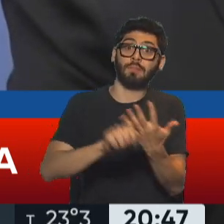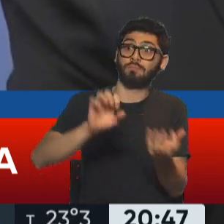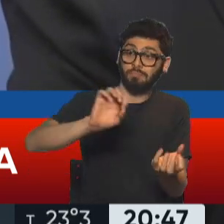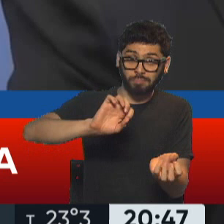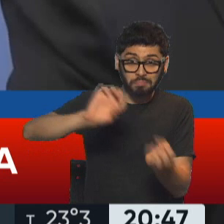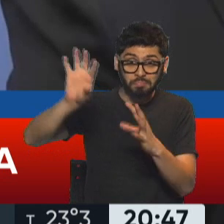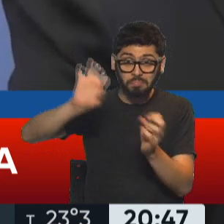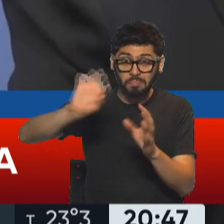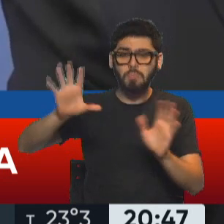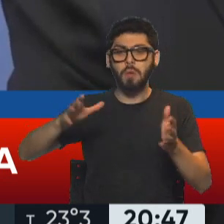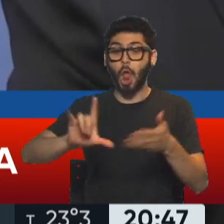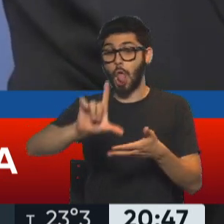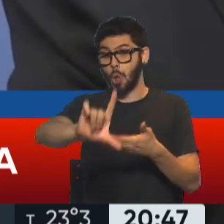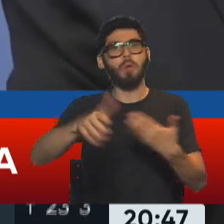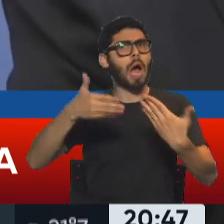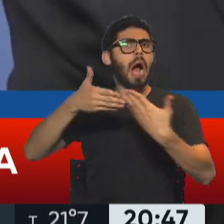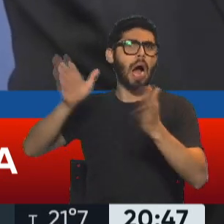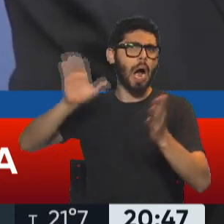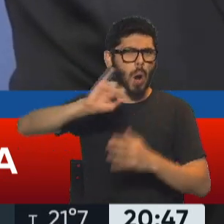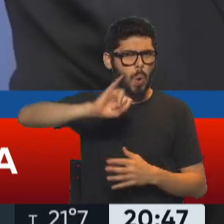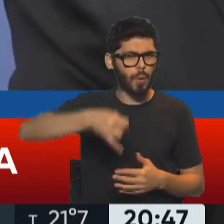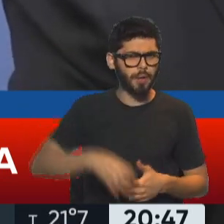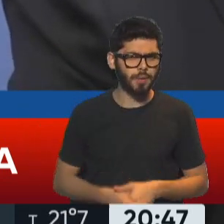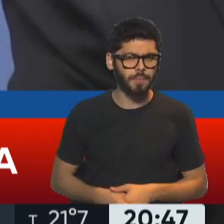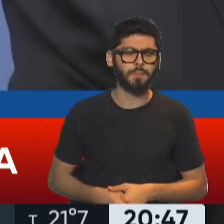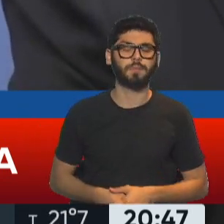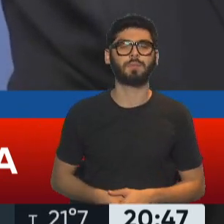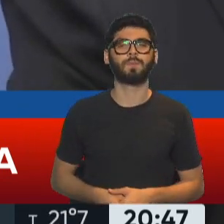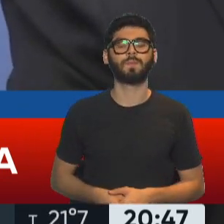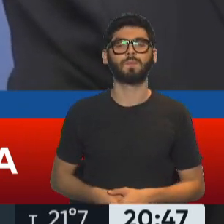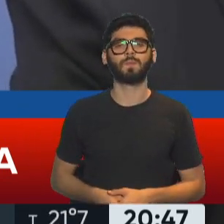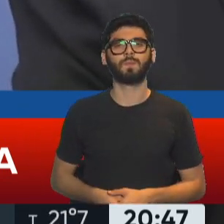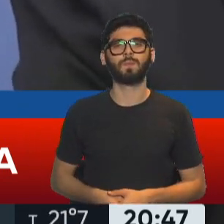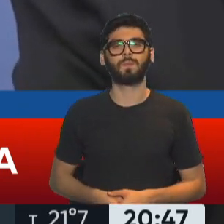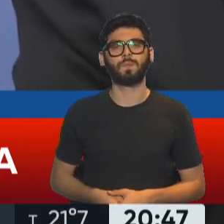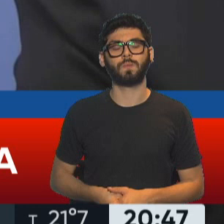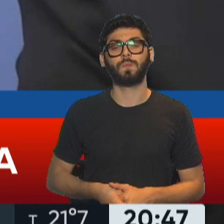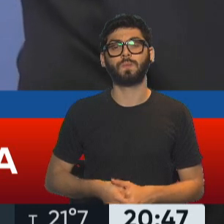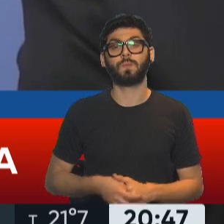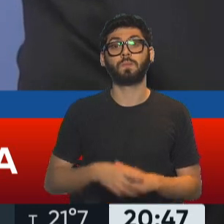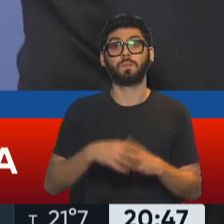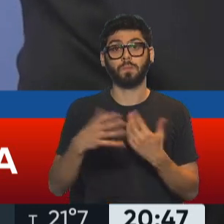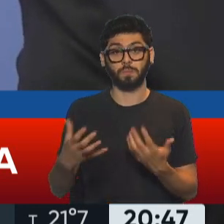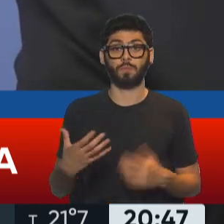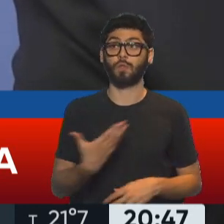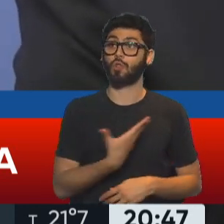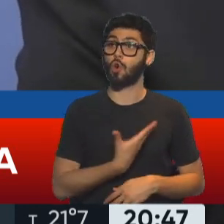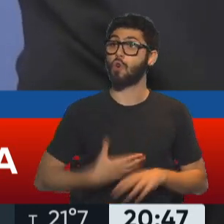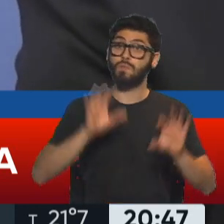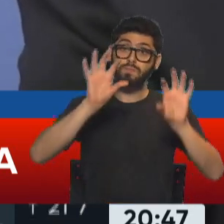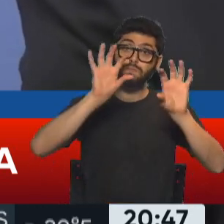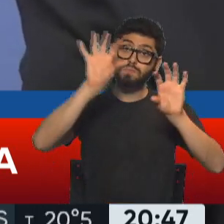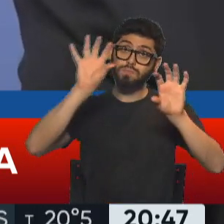partir del día lunes, y resolver los problemas que los señores gobernadores y